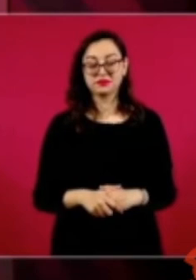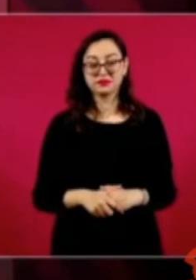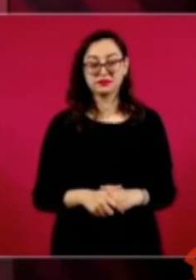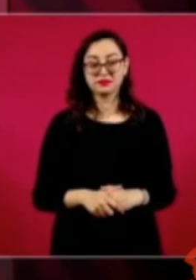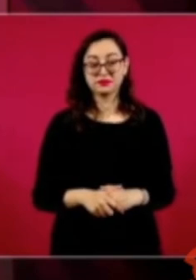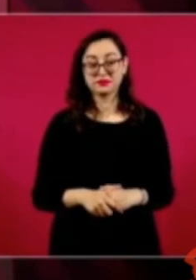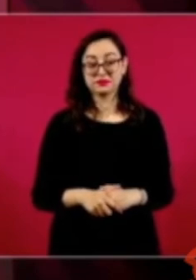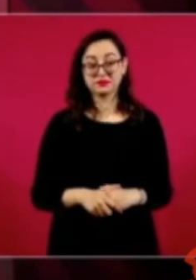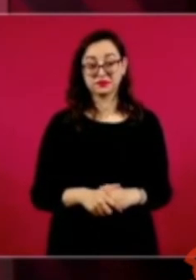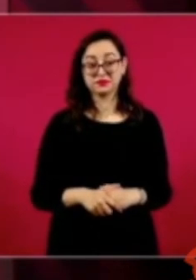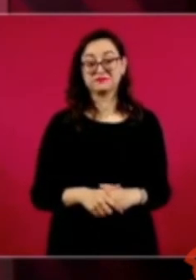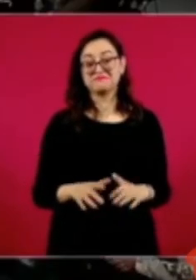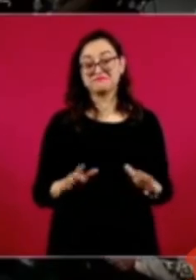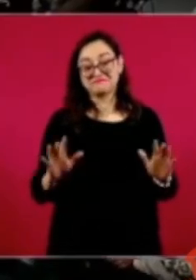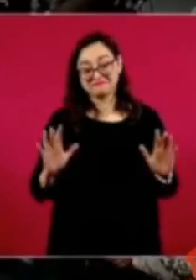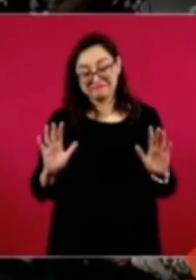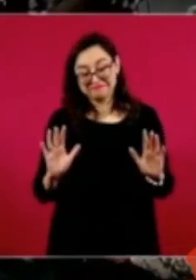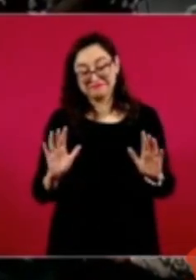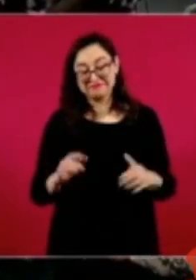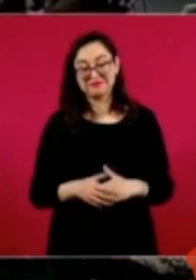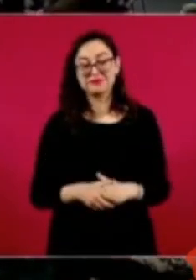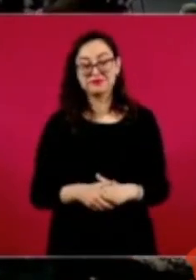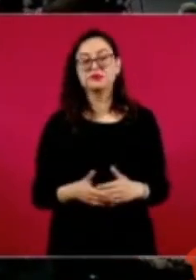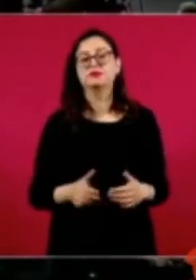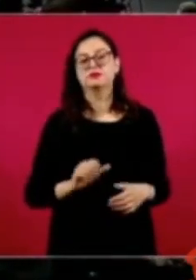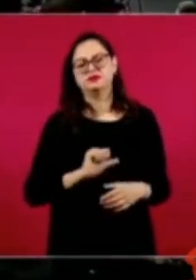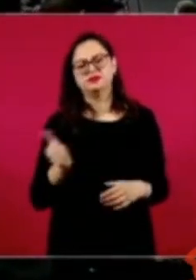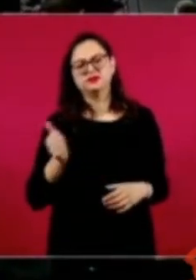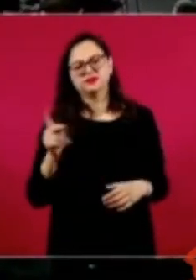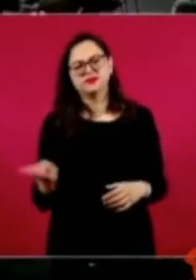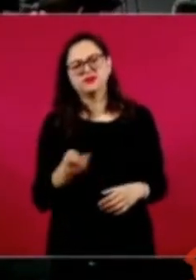Pero yo creo que sí se van a animar. ¿Y cuál es lo otro?